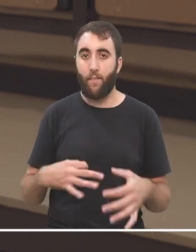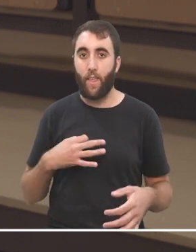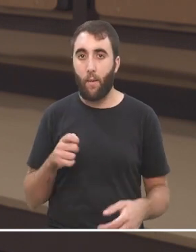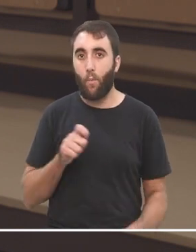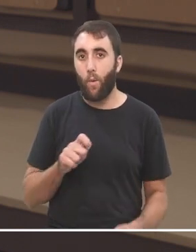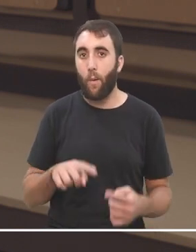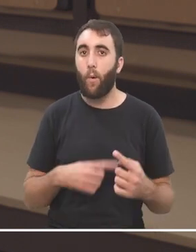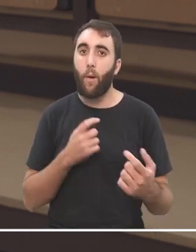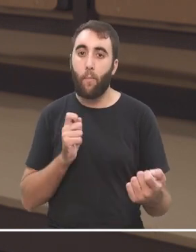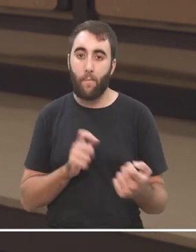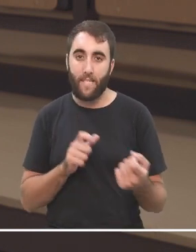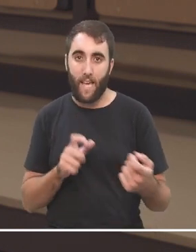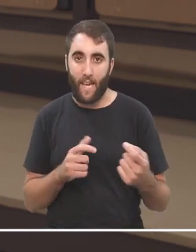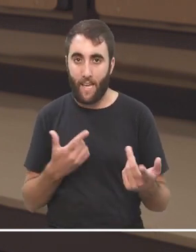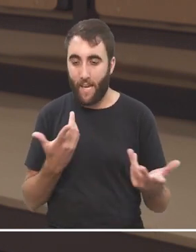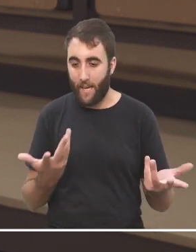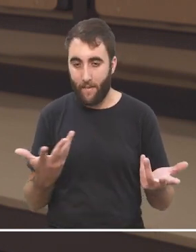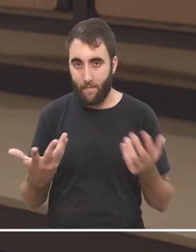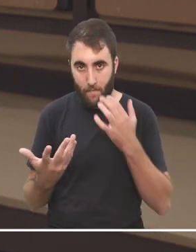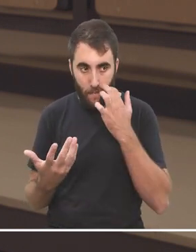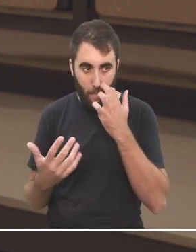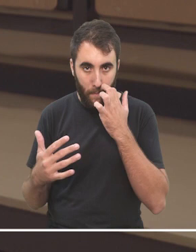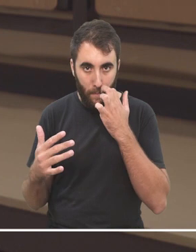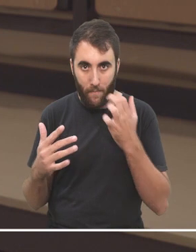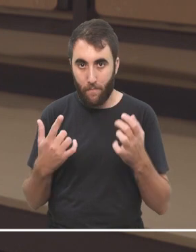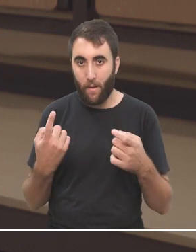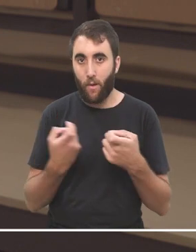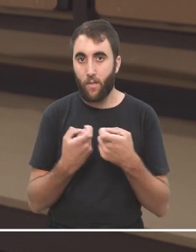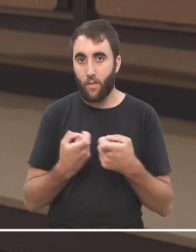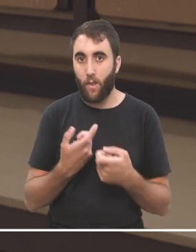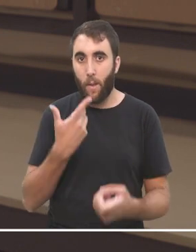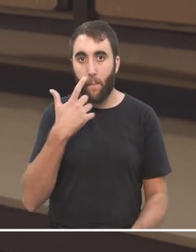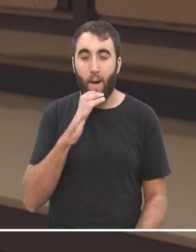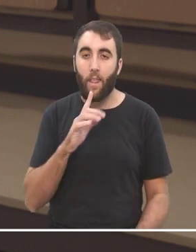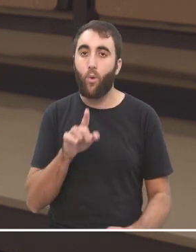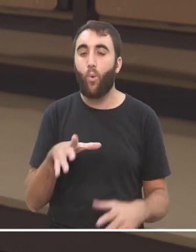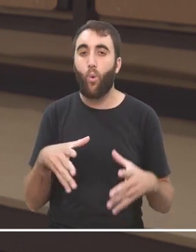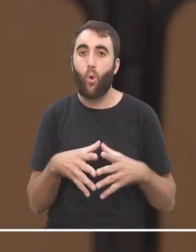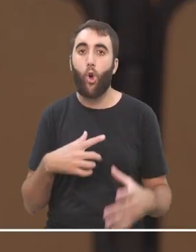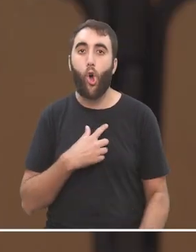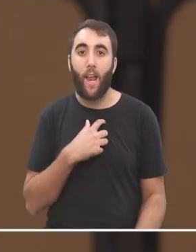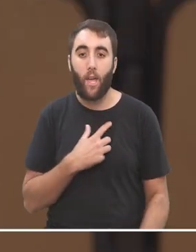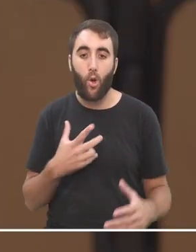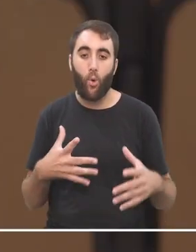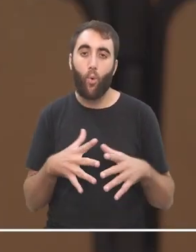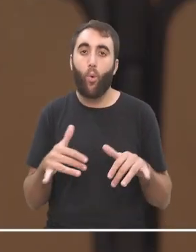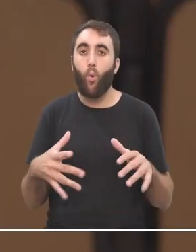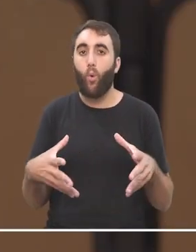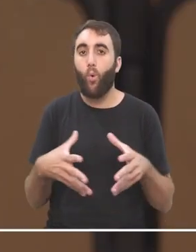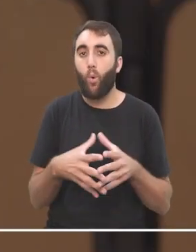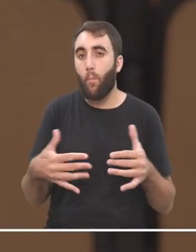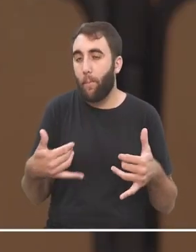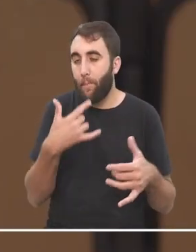el sistema de mensajería que utiliza la asociación de padres de un colegio, el